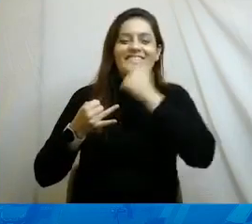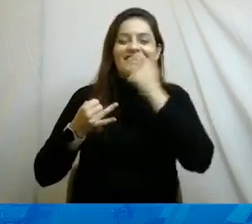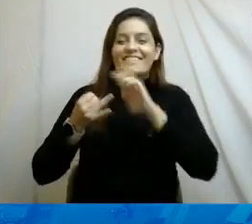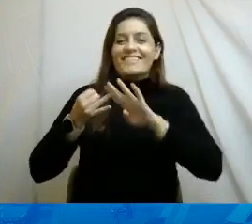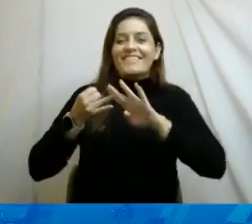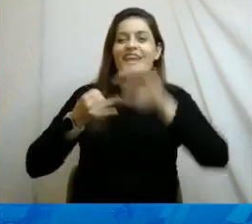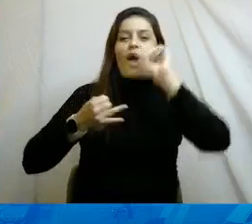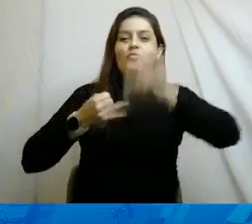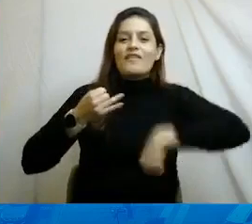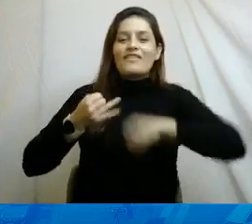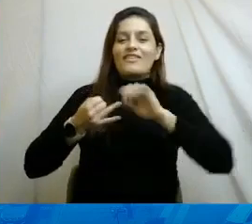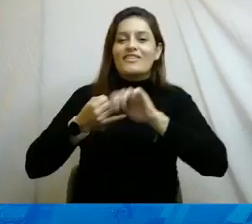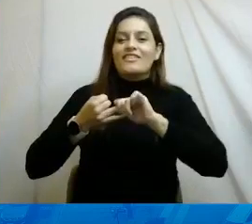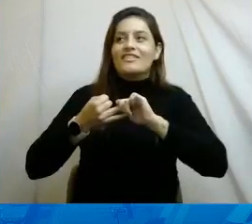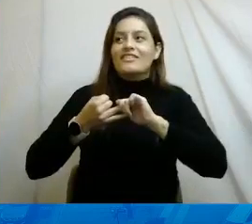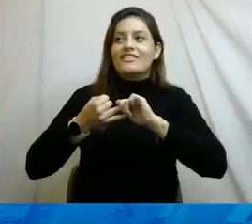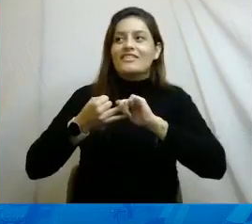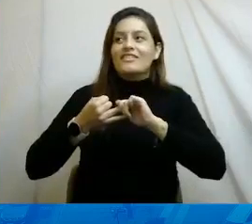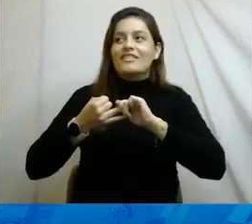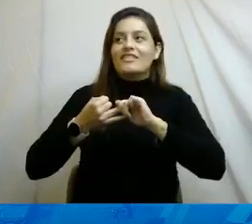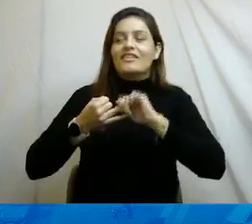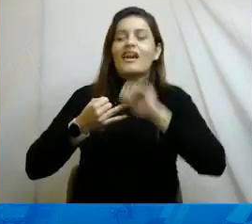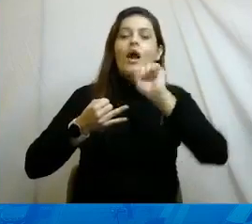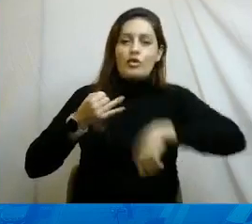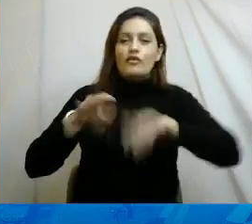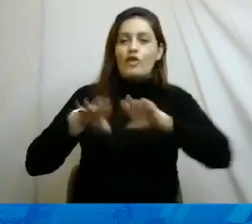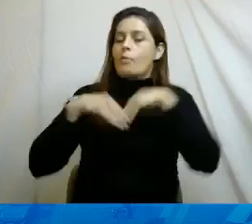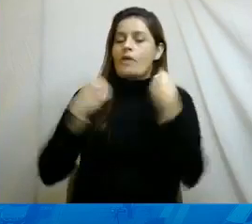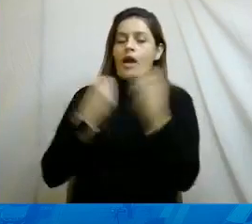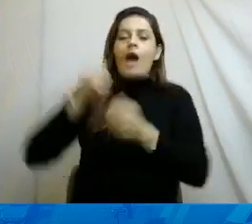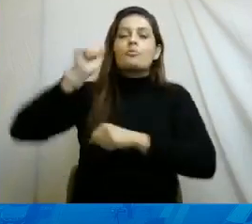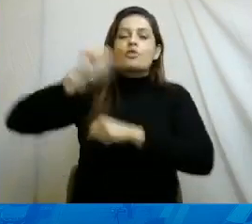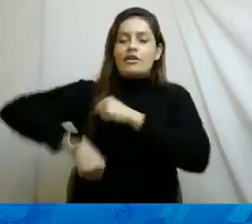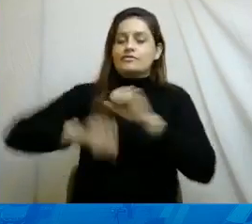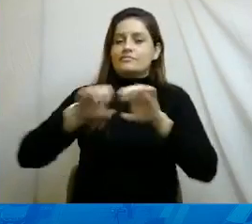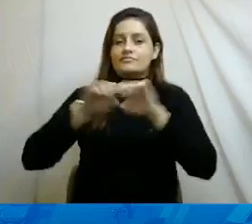Mendoza. Apruebo. Alcaldesa. Apruebo. Aprobado entonces.